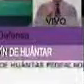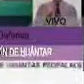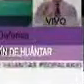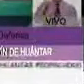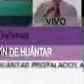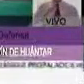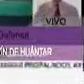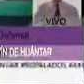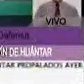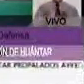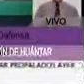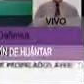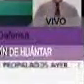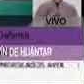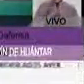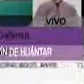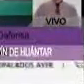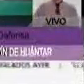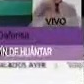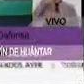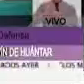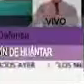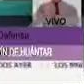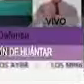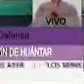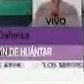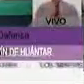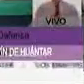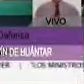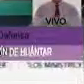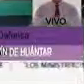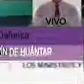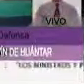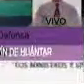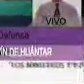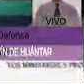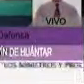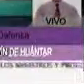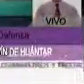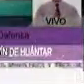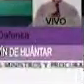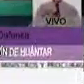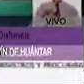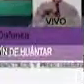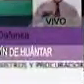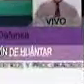Humanos, esos peritajes y esas pruebas obtenidas fueron